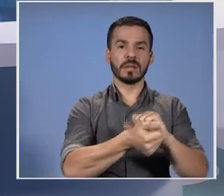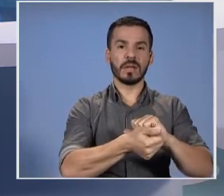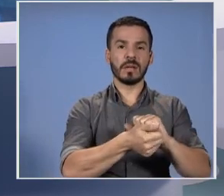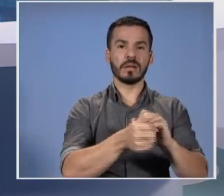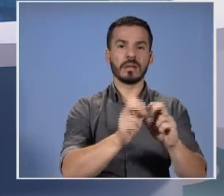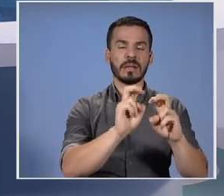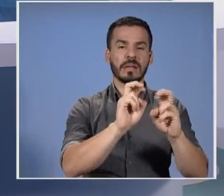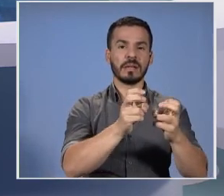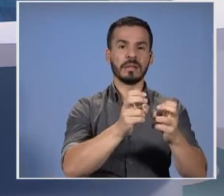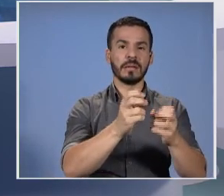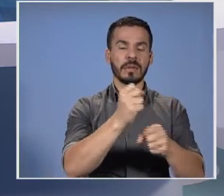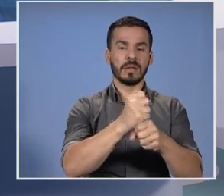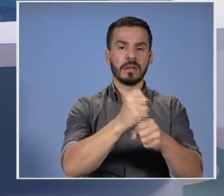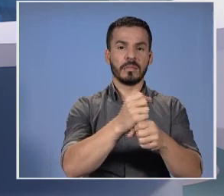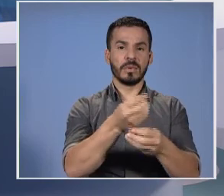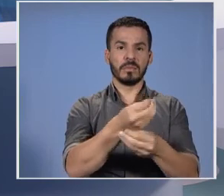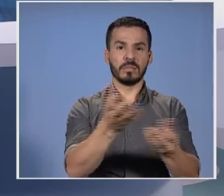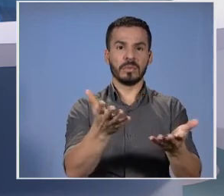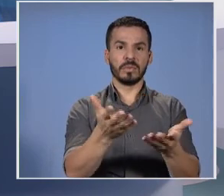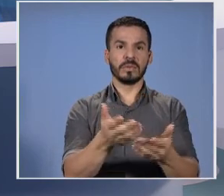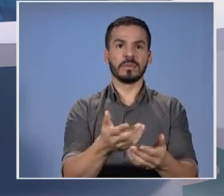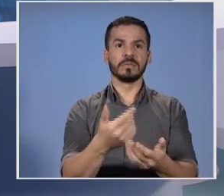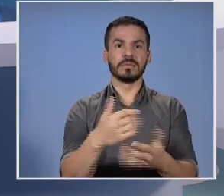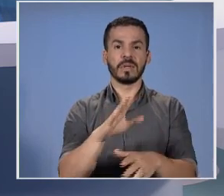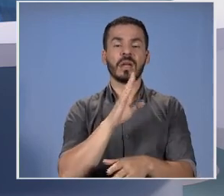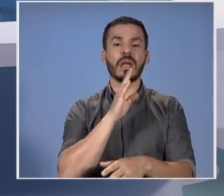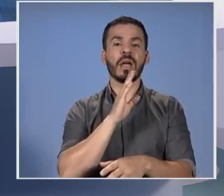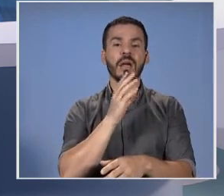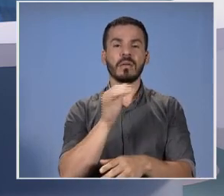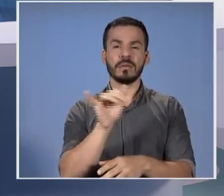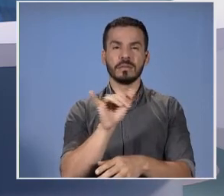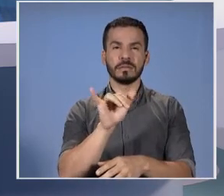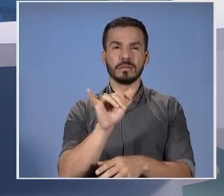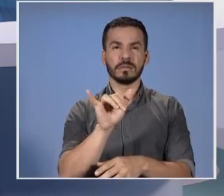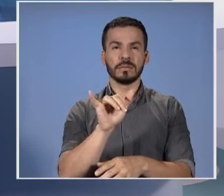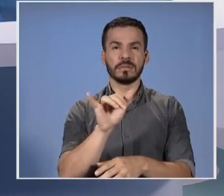de empleo público. Y habló de manera, cita el